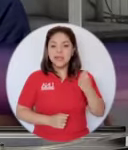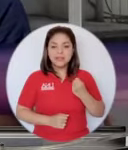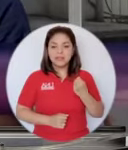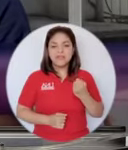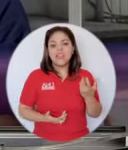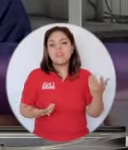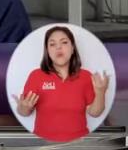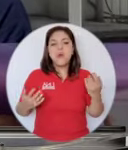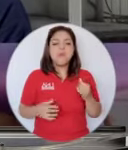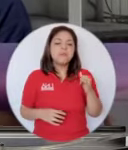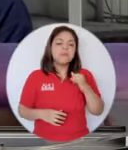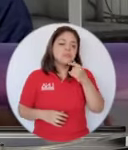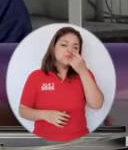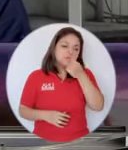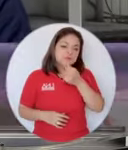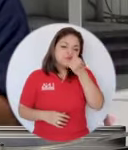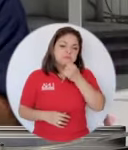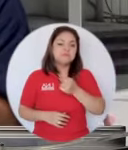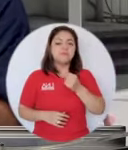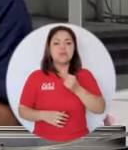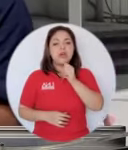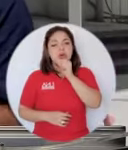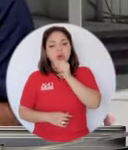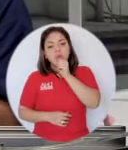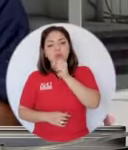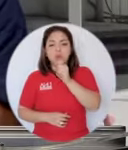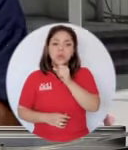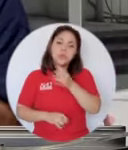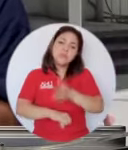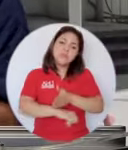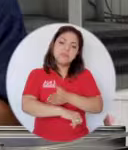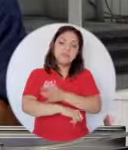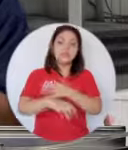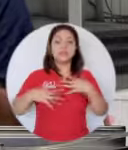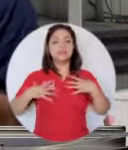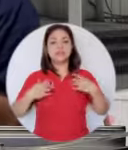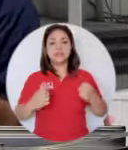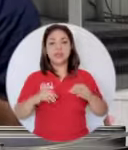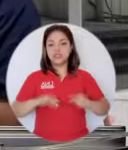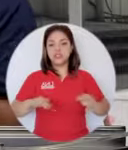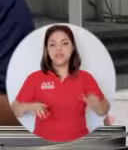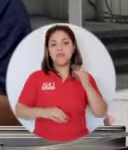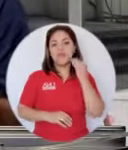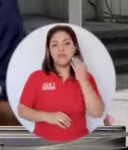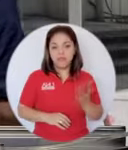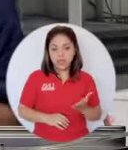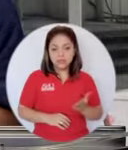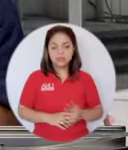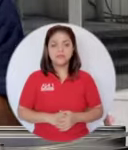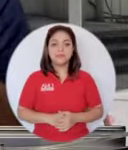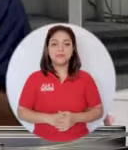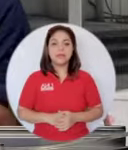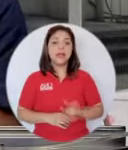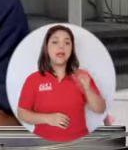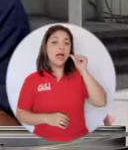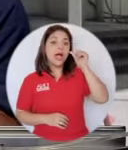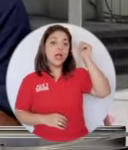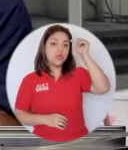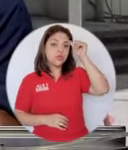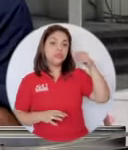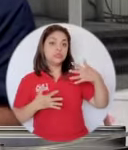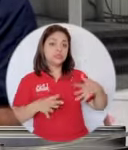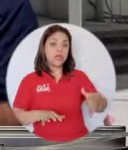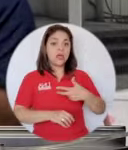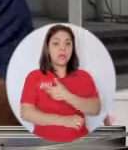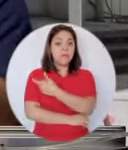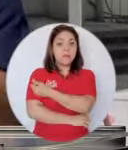fuerte, entonces que nada pasaba. Les iba a dar un resfriito, y entonces se recuperaban y nada pasaba.